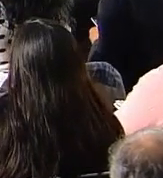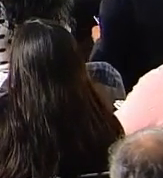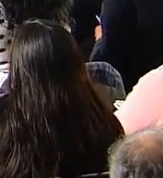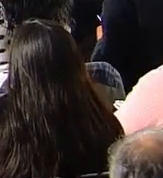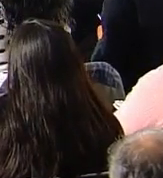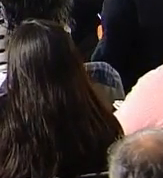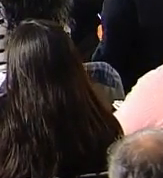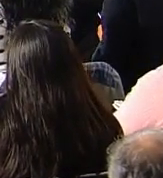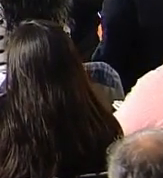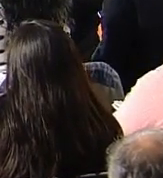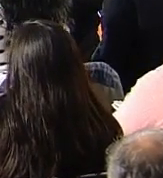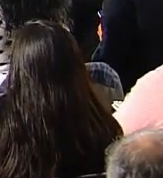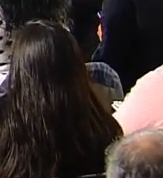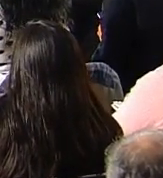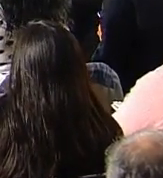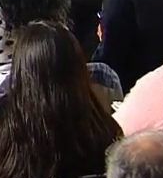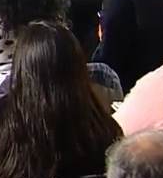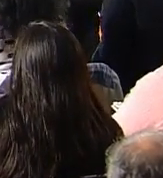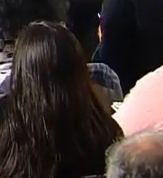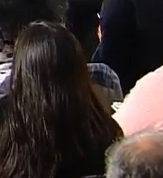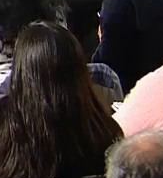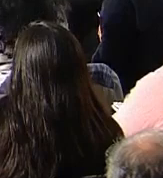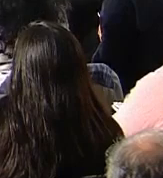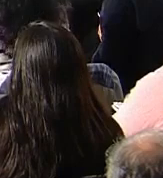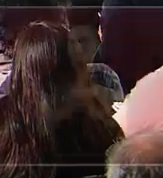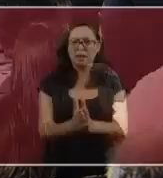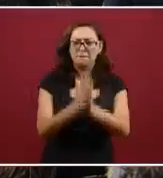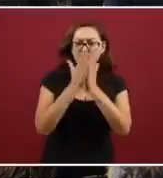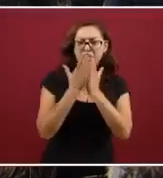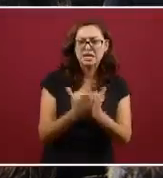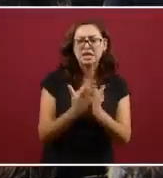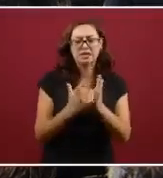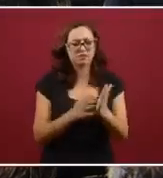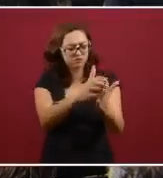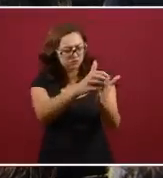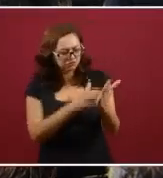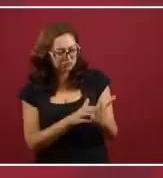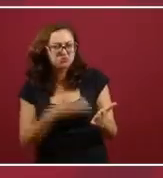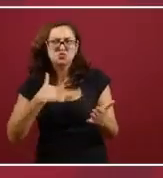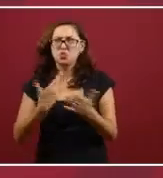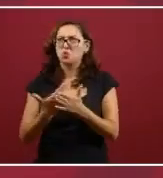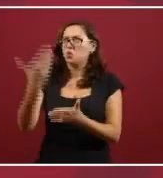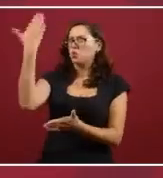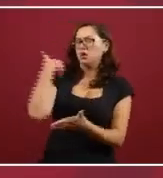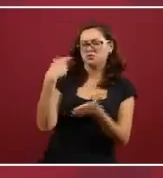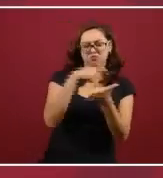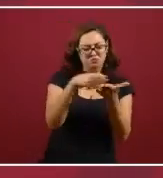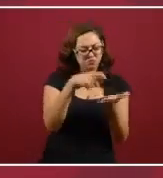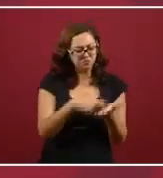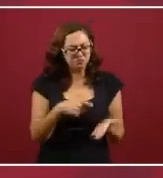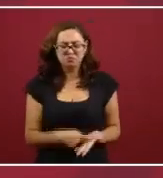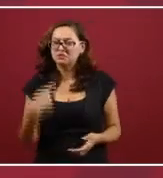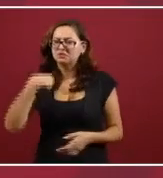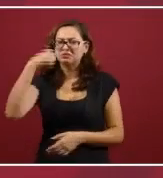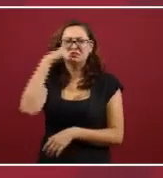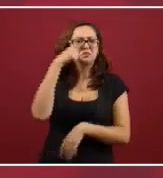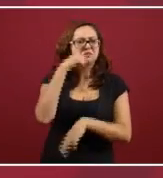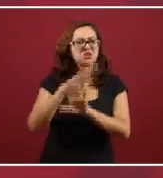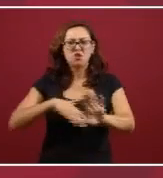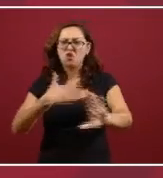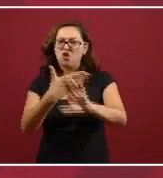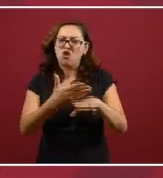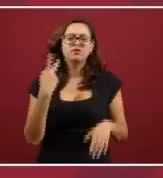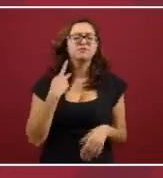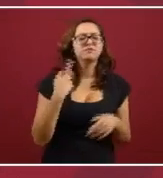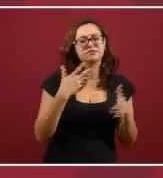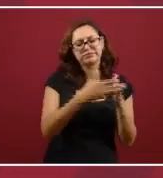Ustedes ven mis textos, ven mis libros, ahí está el cuestionamiento a la política neoliberal. Entonces,